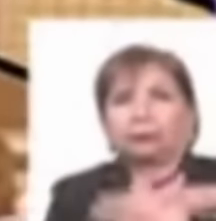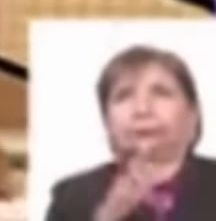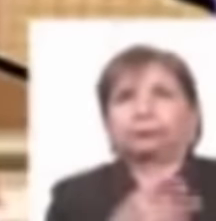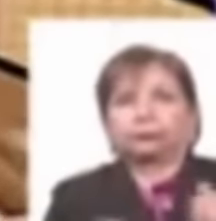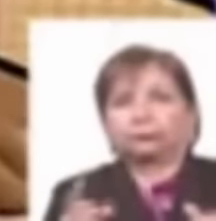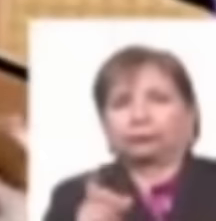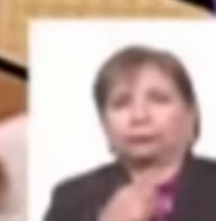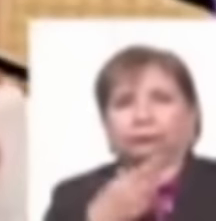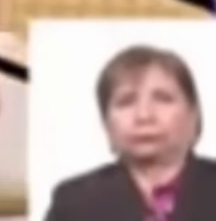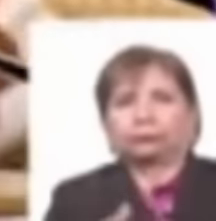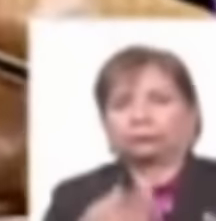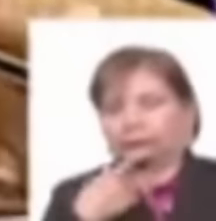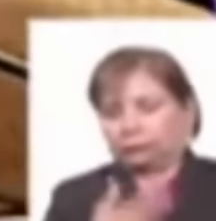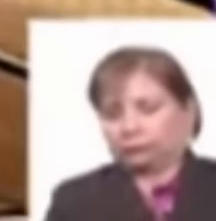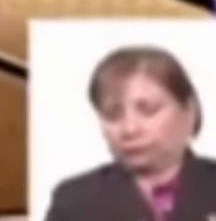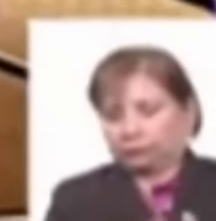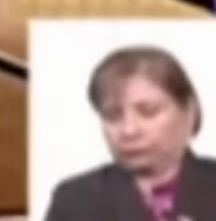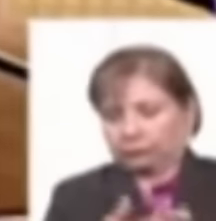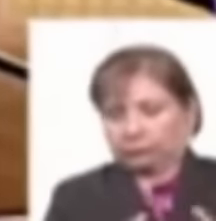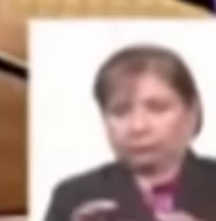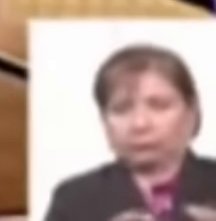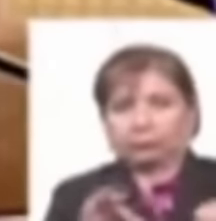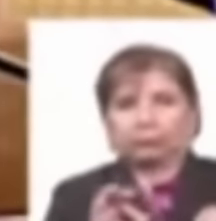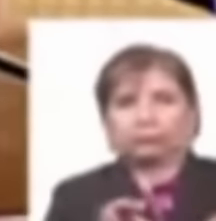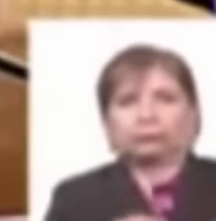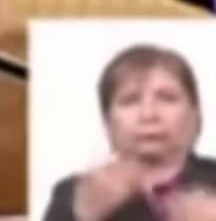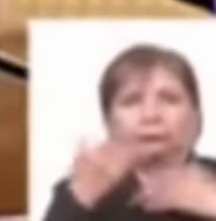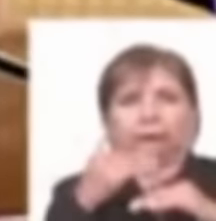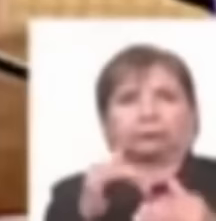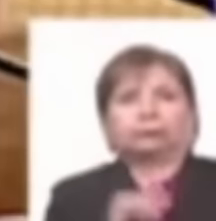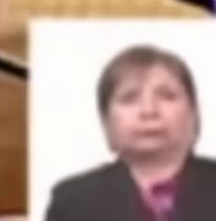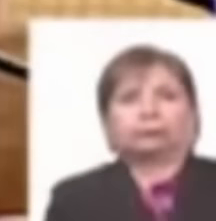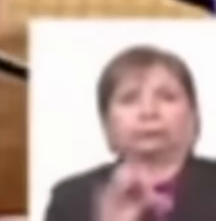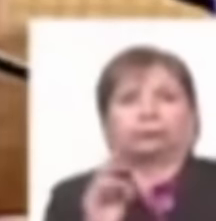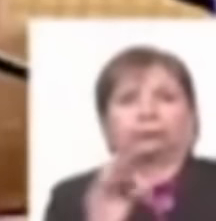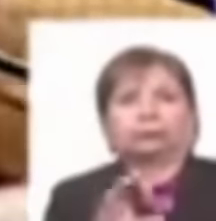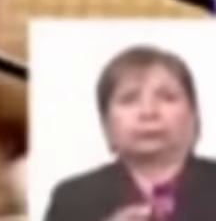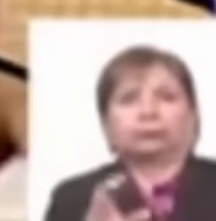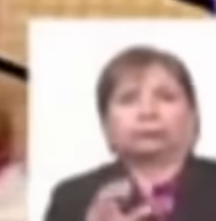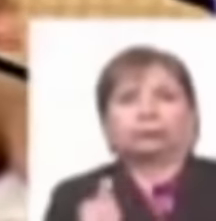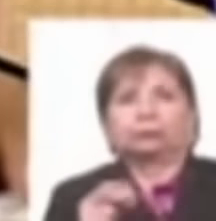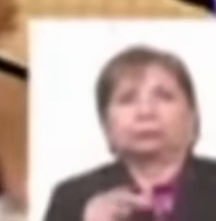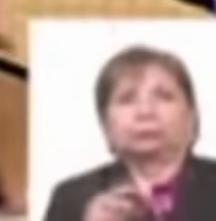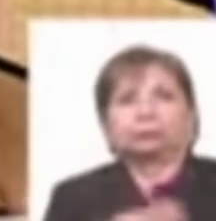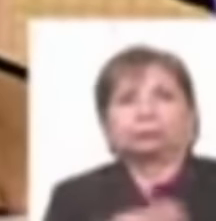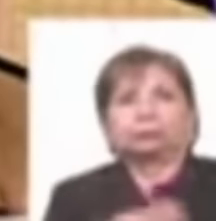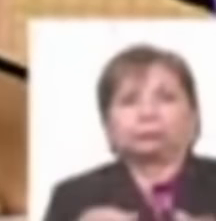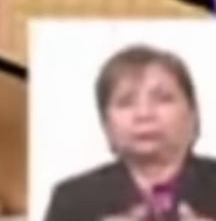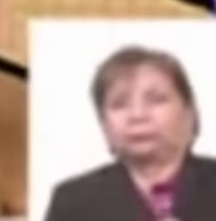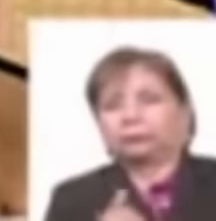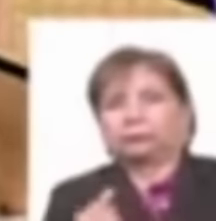no es. Hay instituciones en las cuales no hay límite de edad, como el TC, como acá mismo, en otras sí